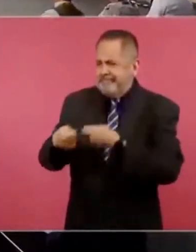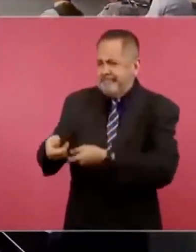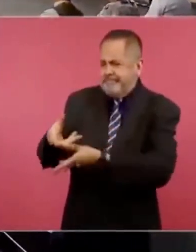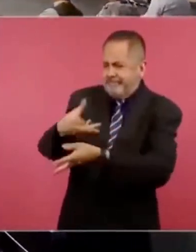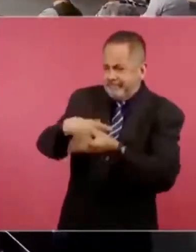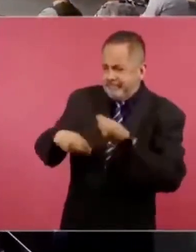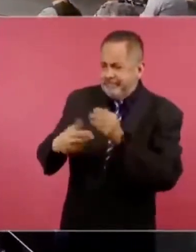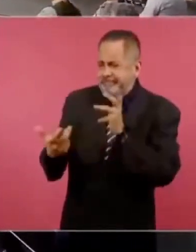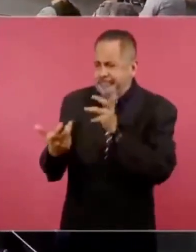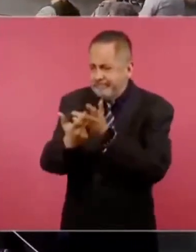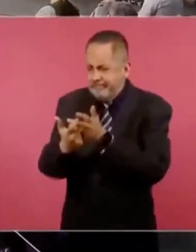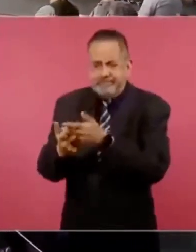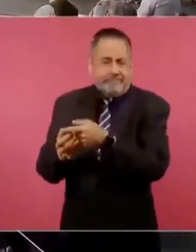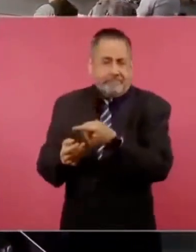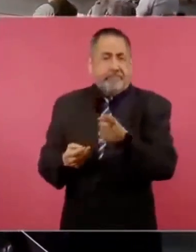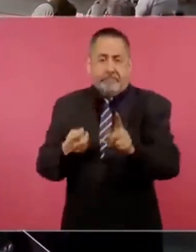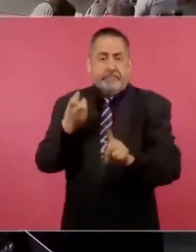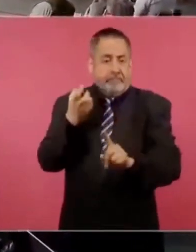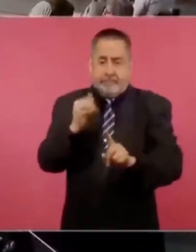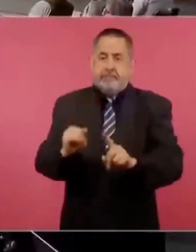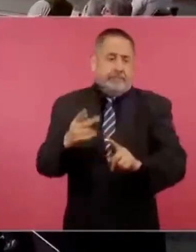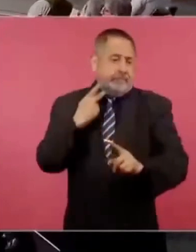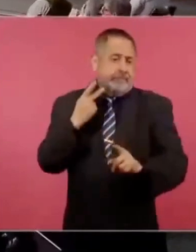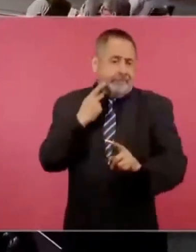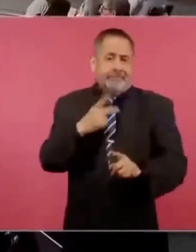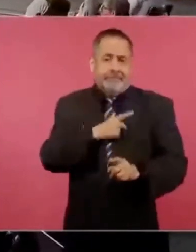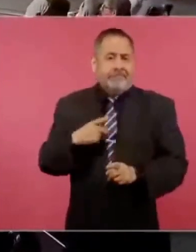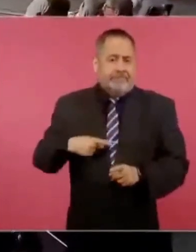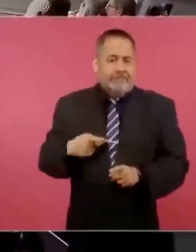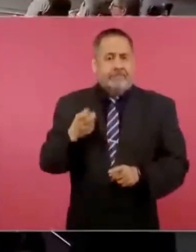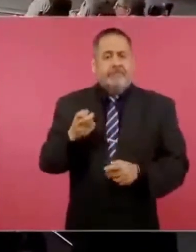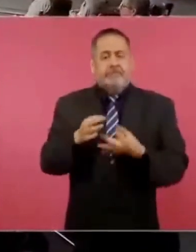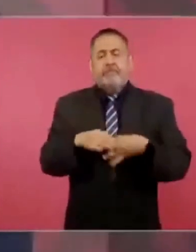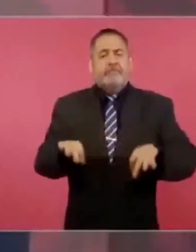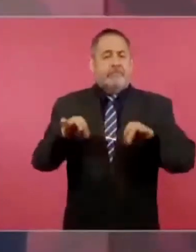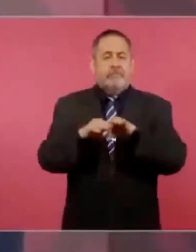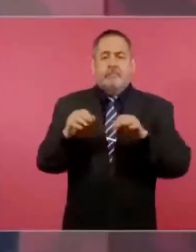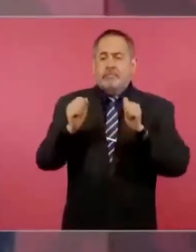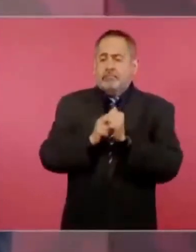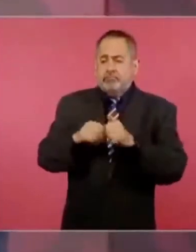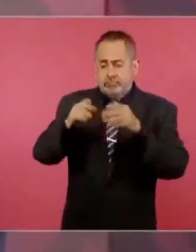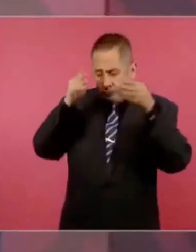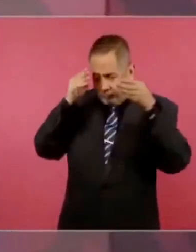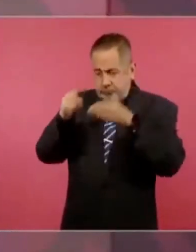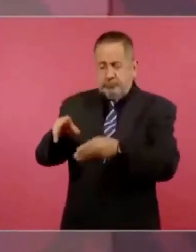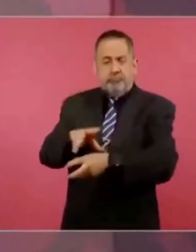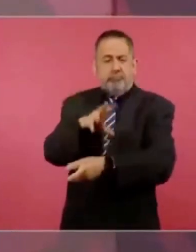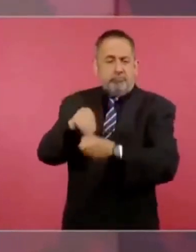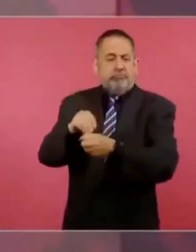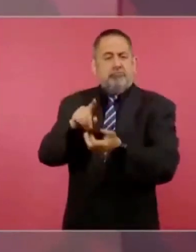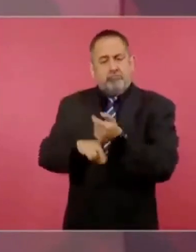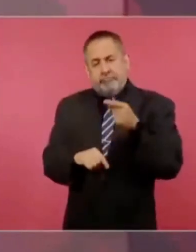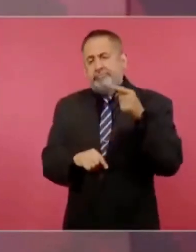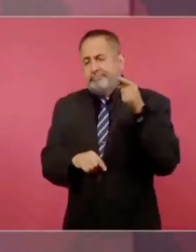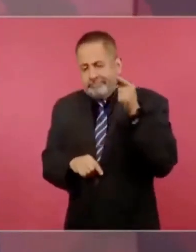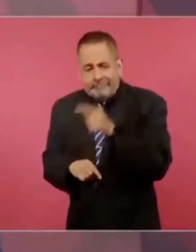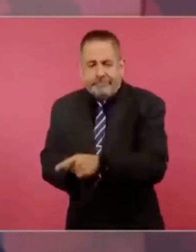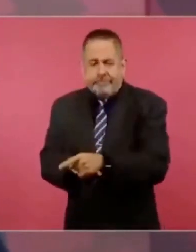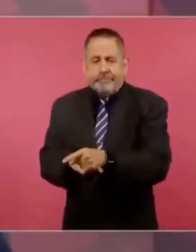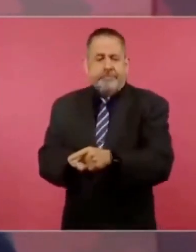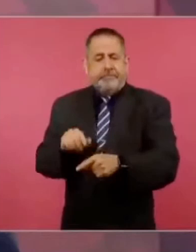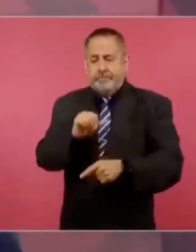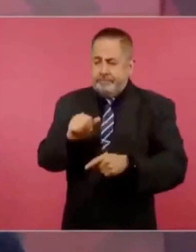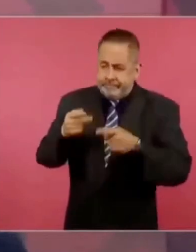su esencia y sobre todo cuando se practica en bien de los demás y en especial de